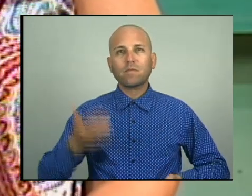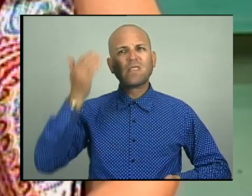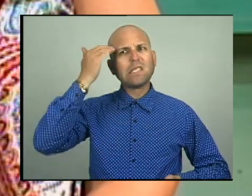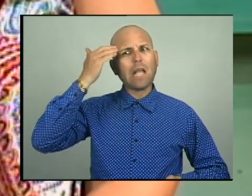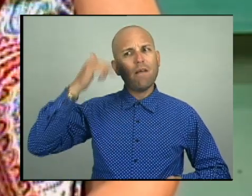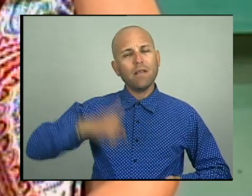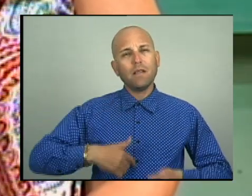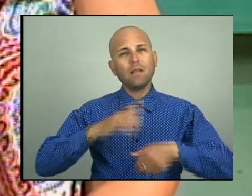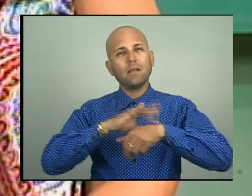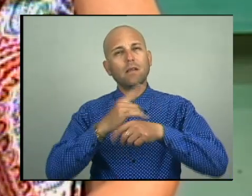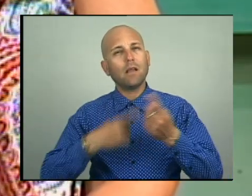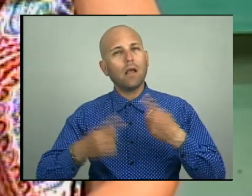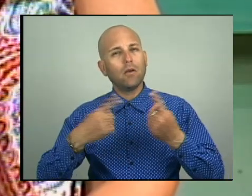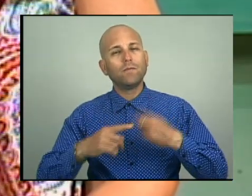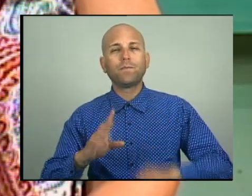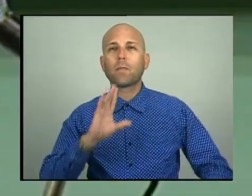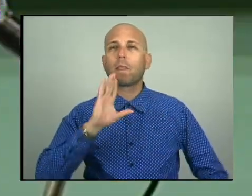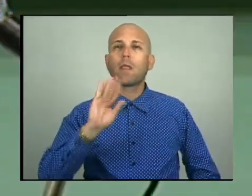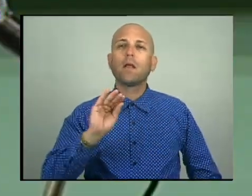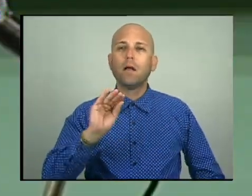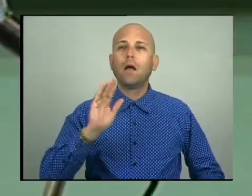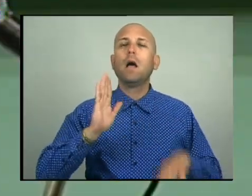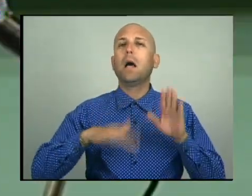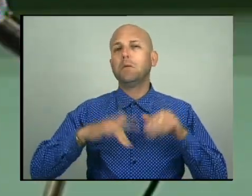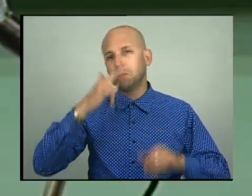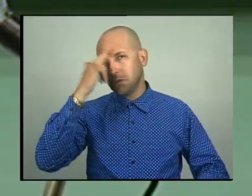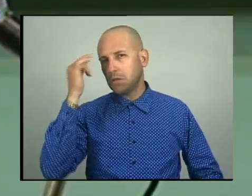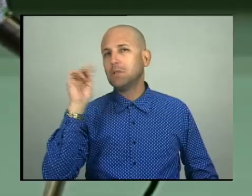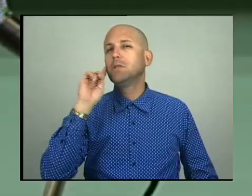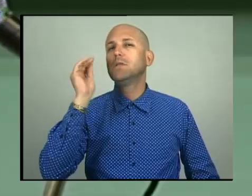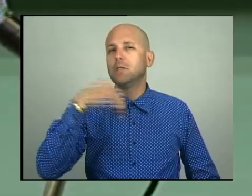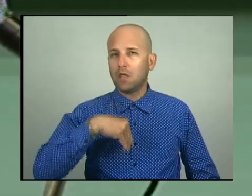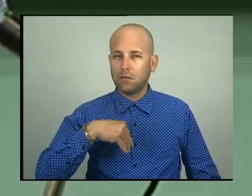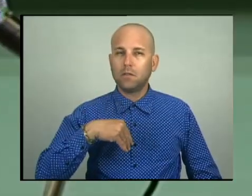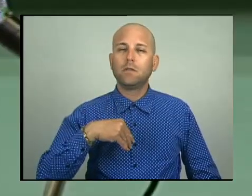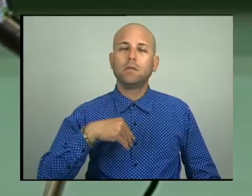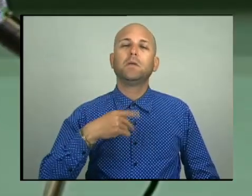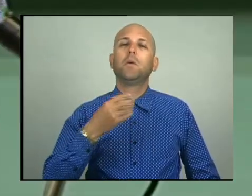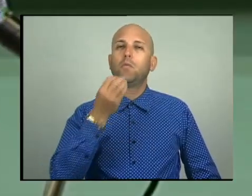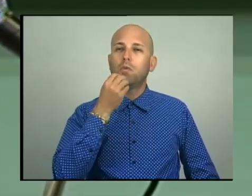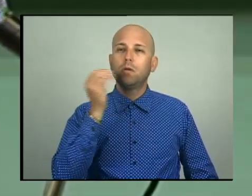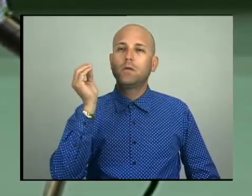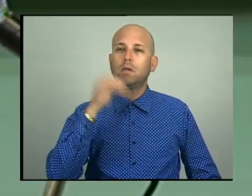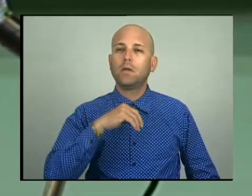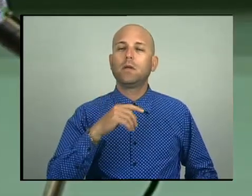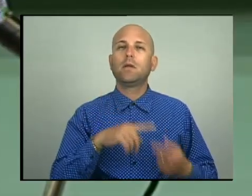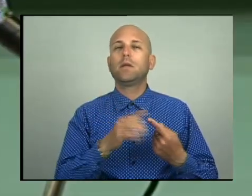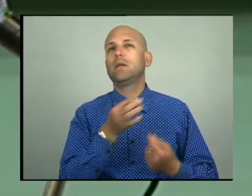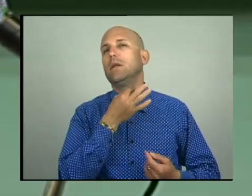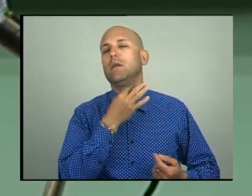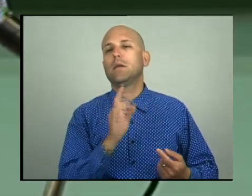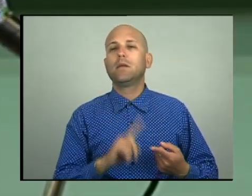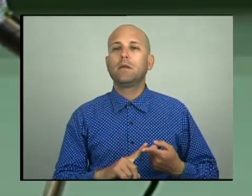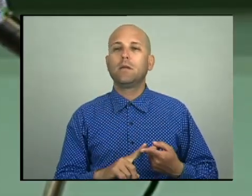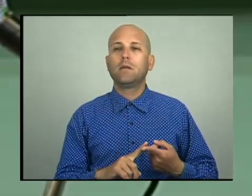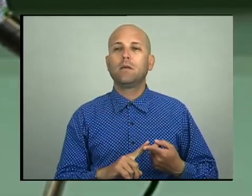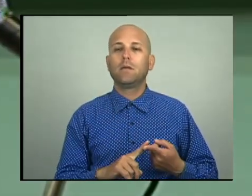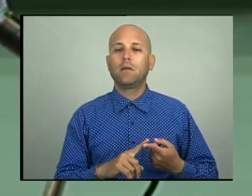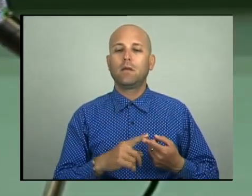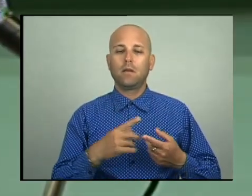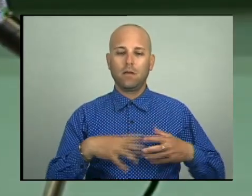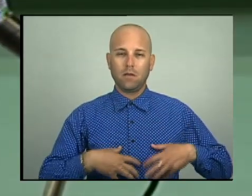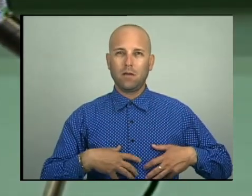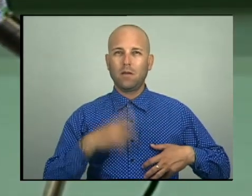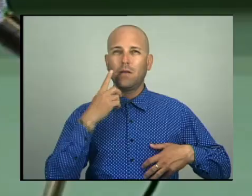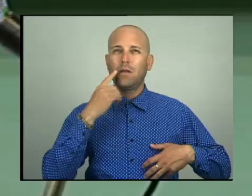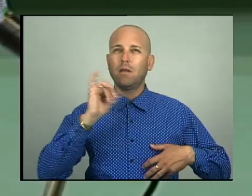tetralogía de Fallot? Durante el embarazo se detecta la tetralogía de Fallot, inclusive con los cortes habituales que se hacen, sobre todo como